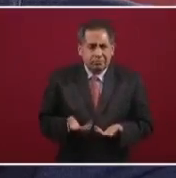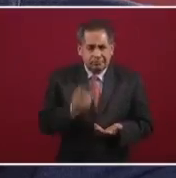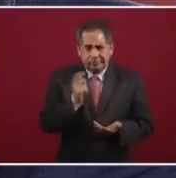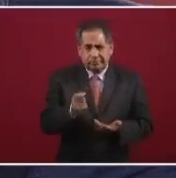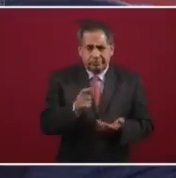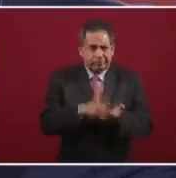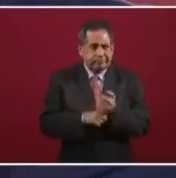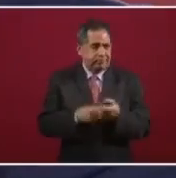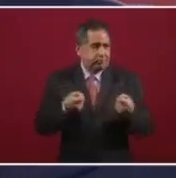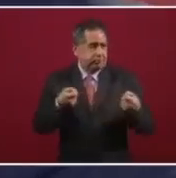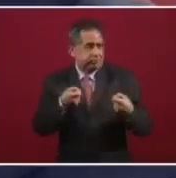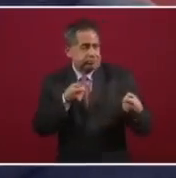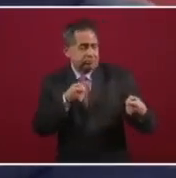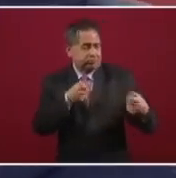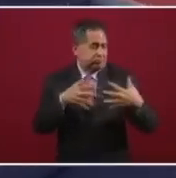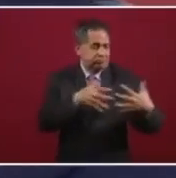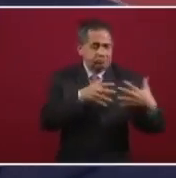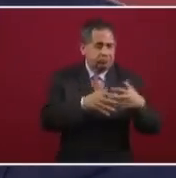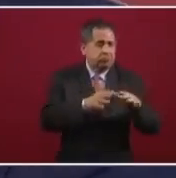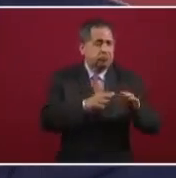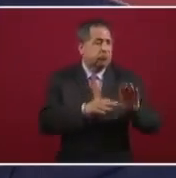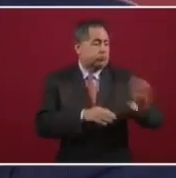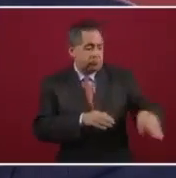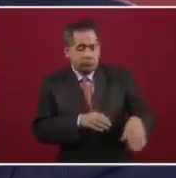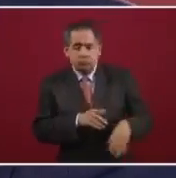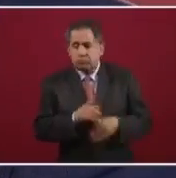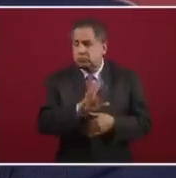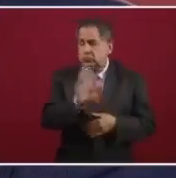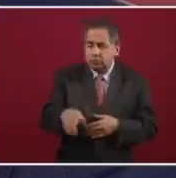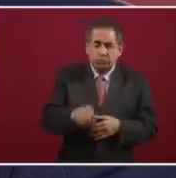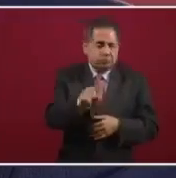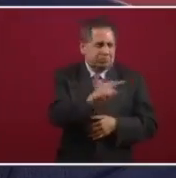que produce el fallecimiento de cualquier persona.